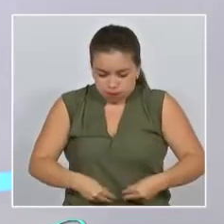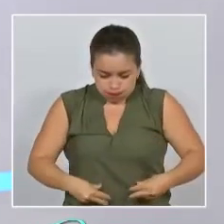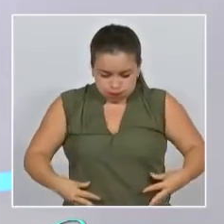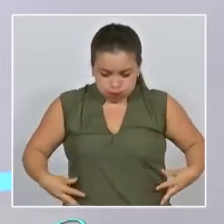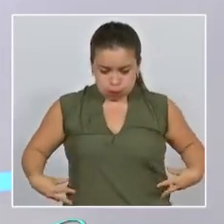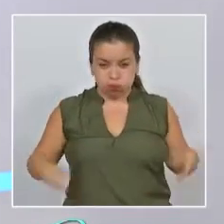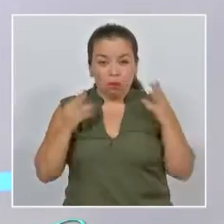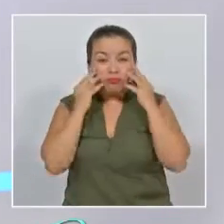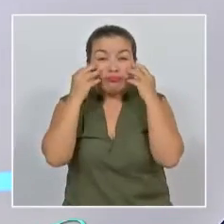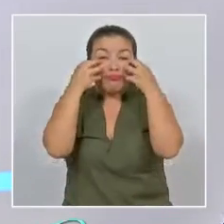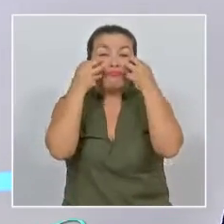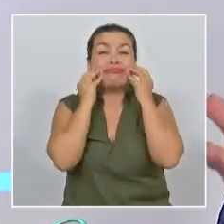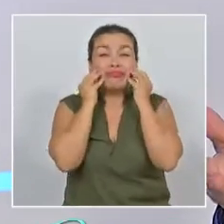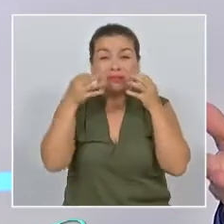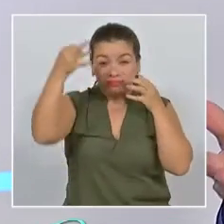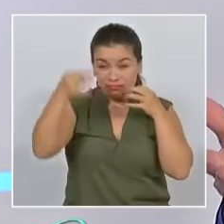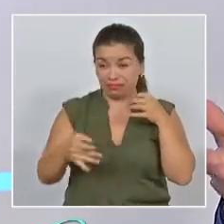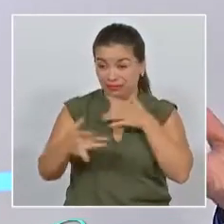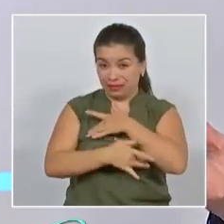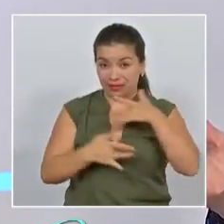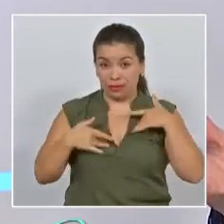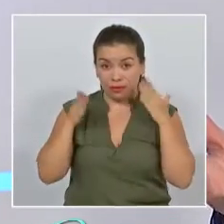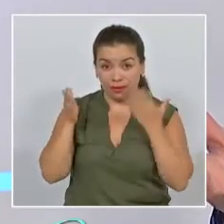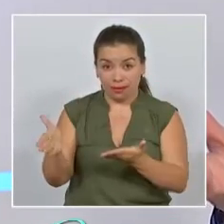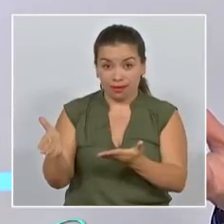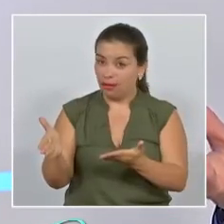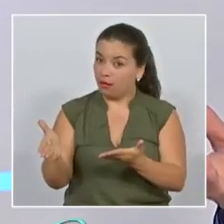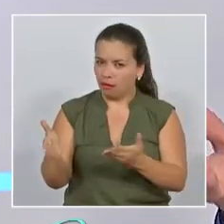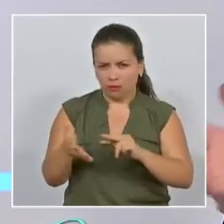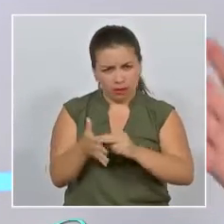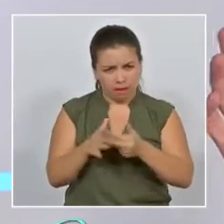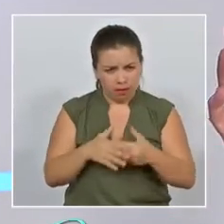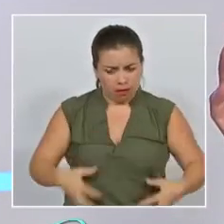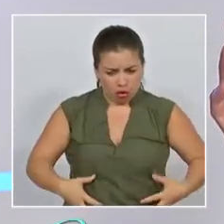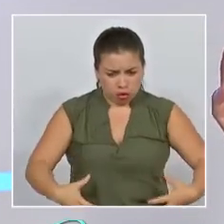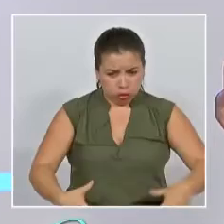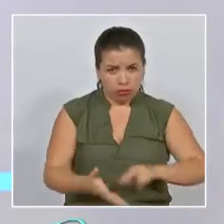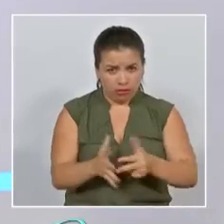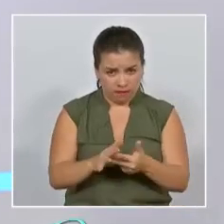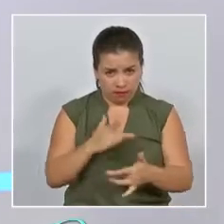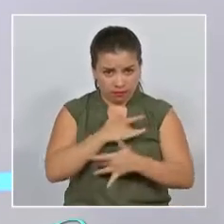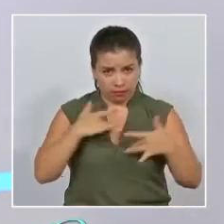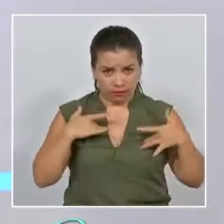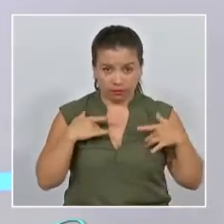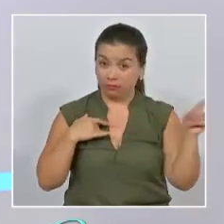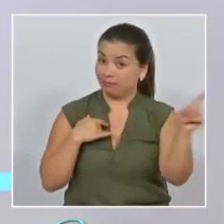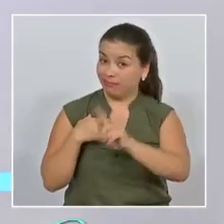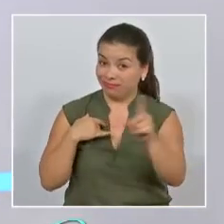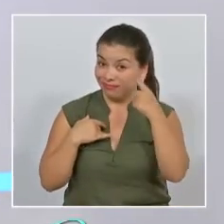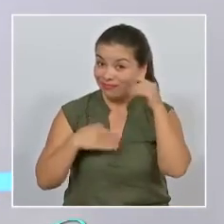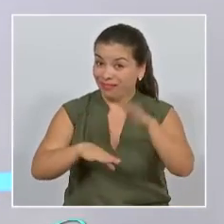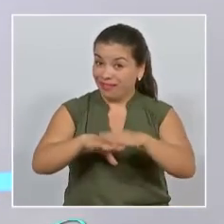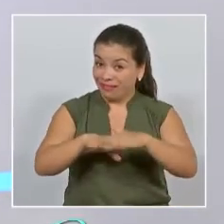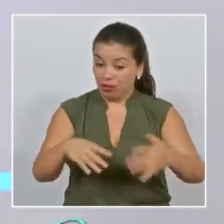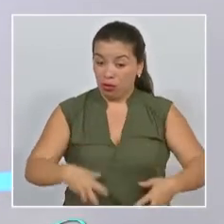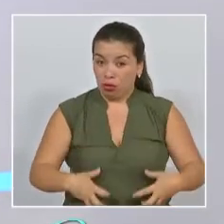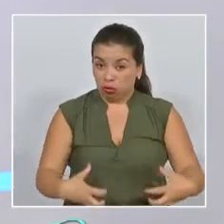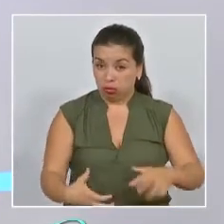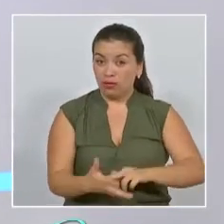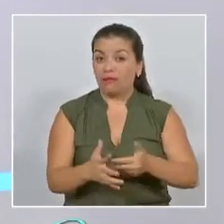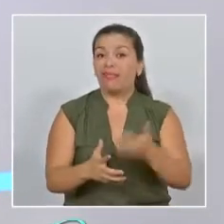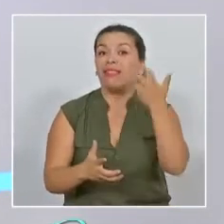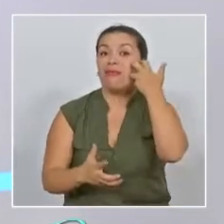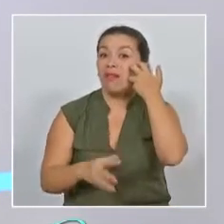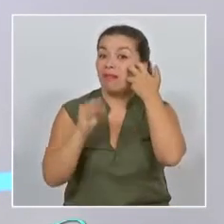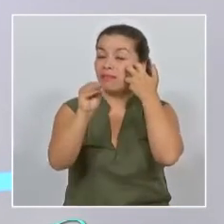roticos y rayitas, ¿no es un niño sano? ¿O es que la obesidad es salud? No, la obesidad es una enfermedad. Por eso uno